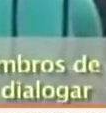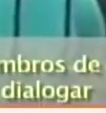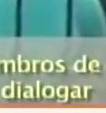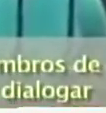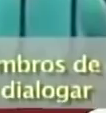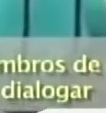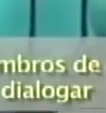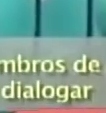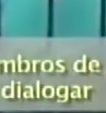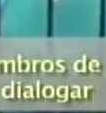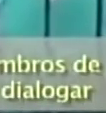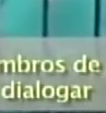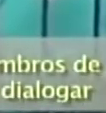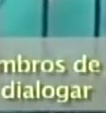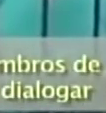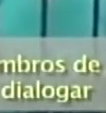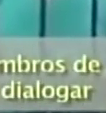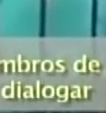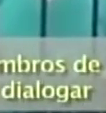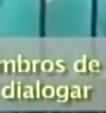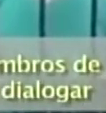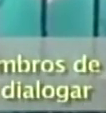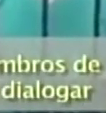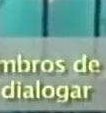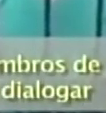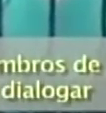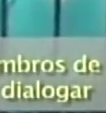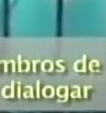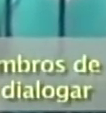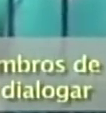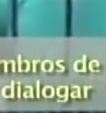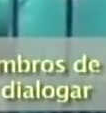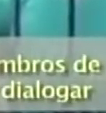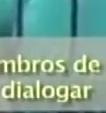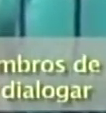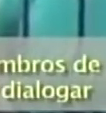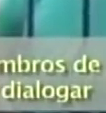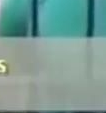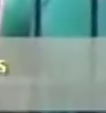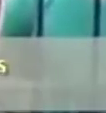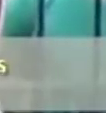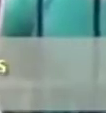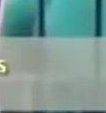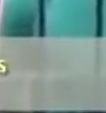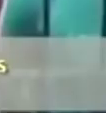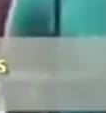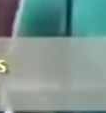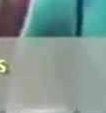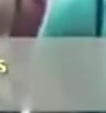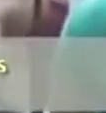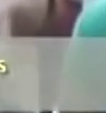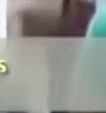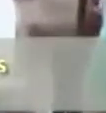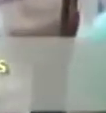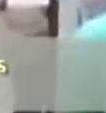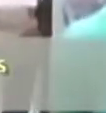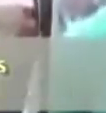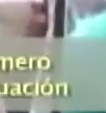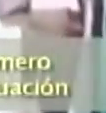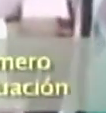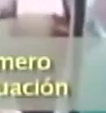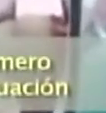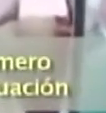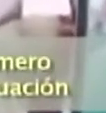por las autoridades colombianas para estos miembros de la Fuerza Armada Venezolana. Vamos a dialogar con algunos de ellos para que nos comenten cuál es la